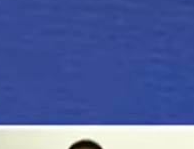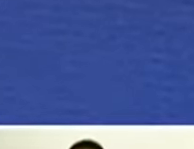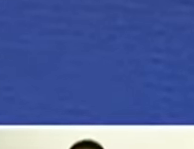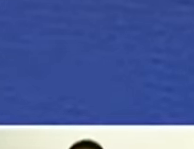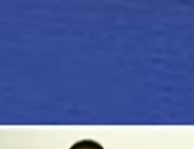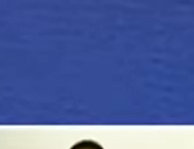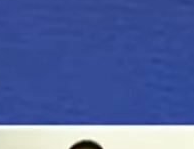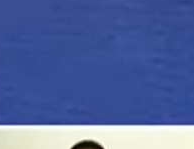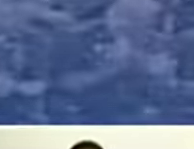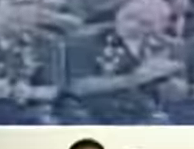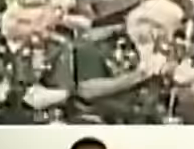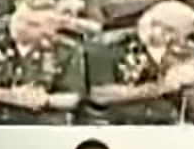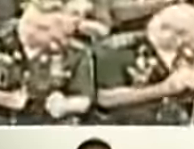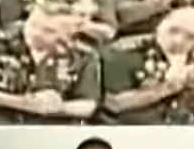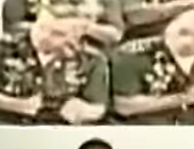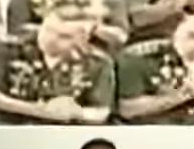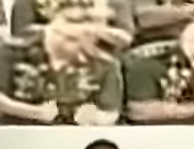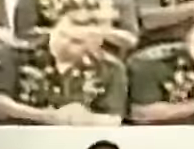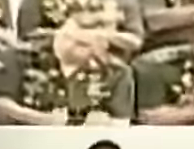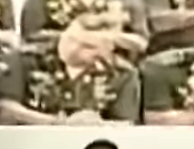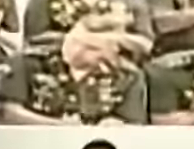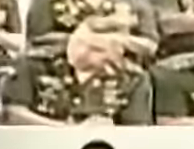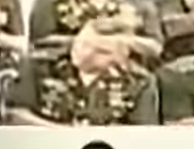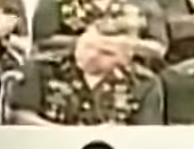la controversia sobre la Guayana Esequiba.